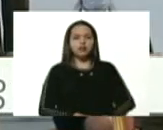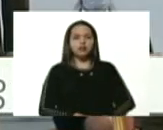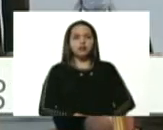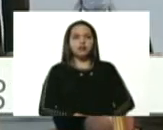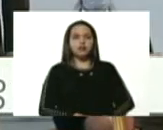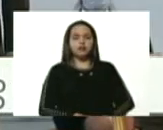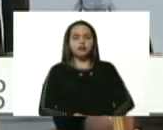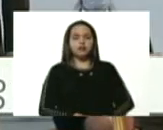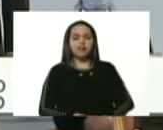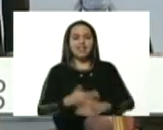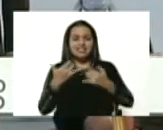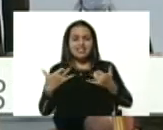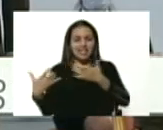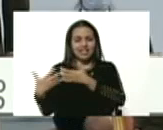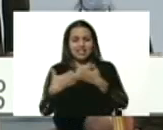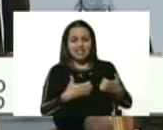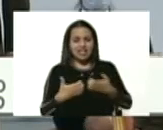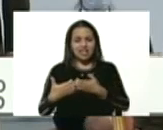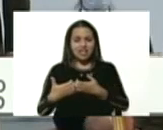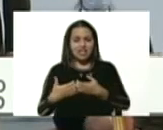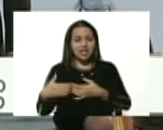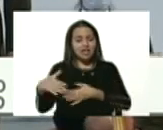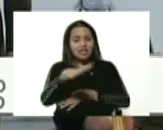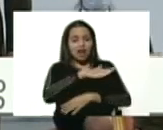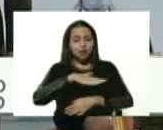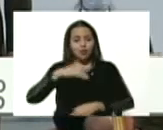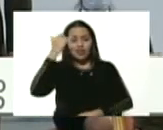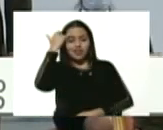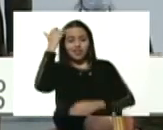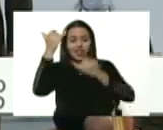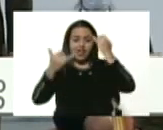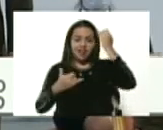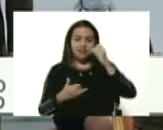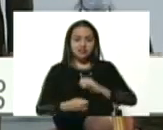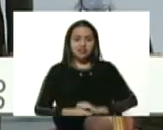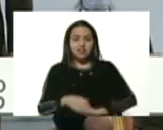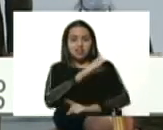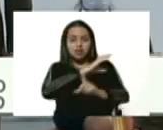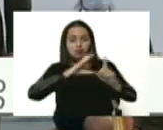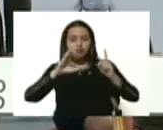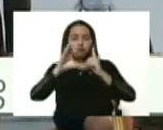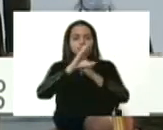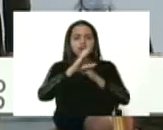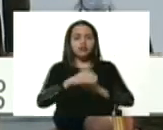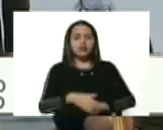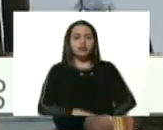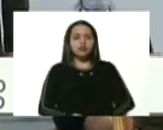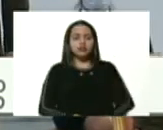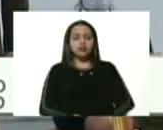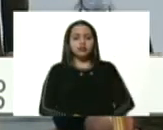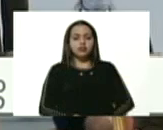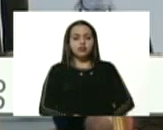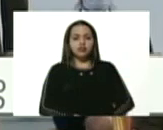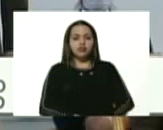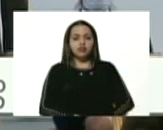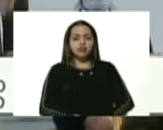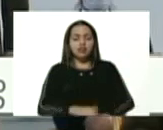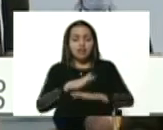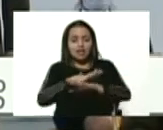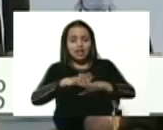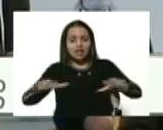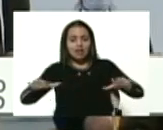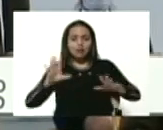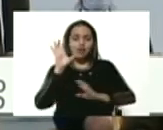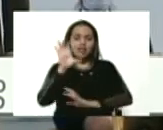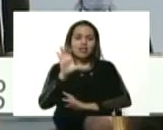Ya la guerra en el campo de las ideas, en el campo de la cultura, en el campo del Estado